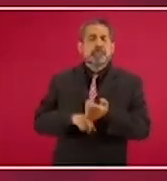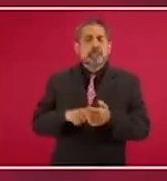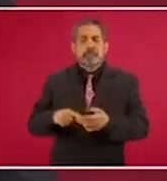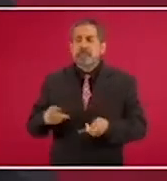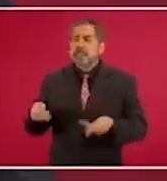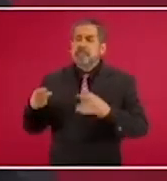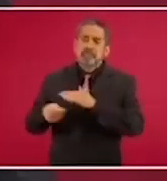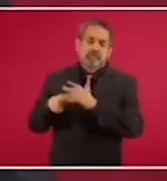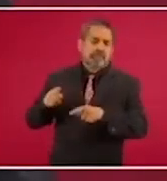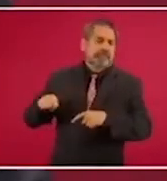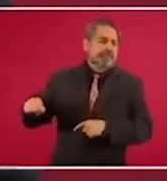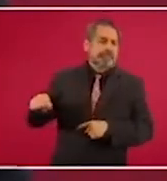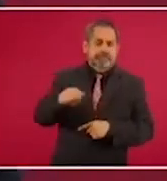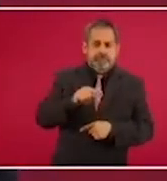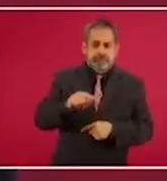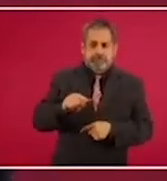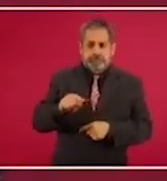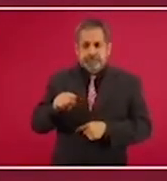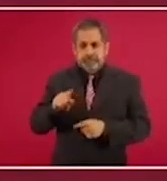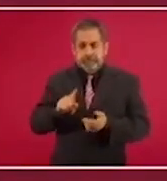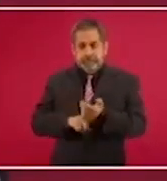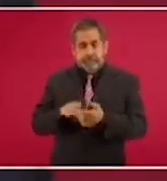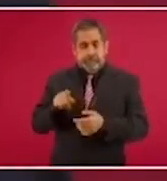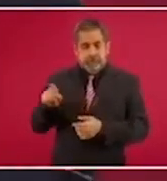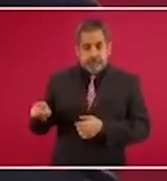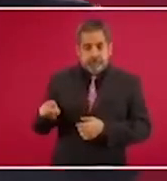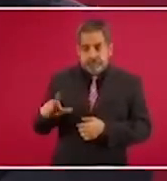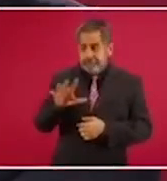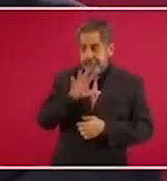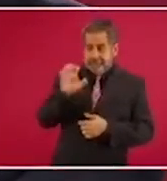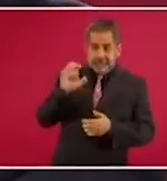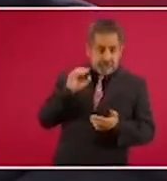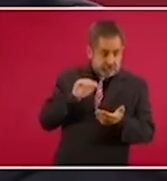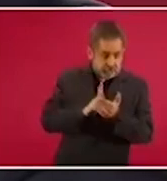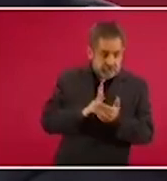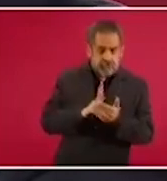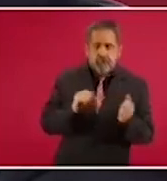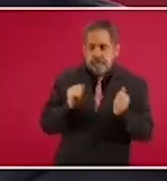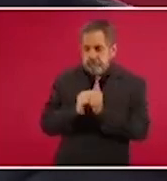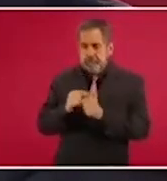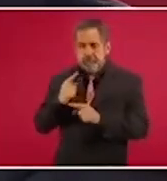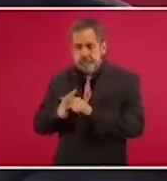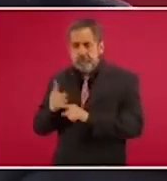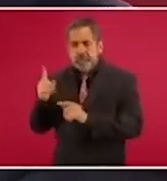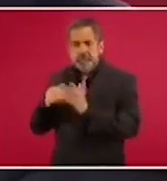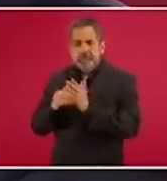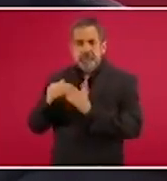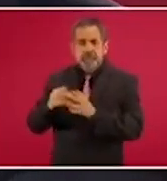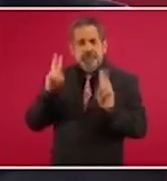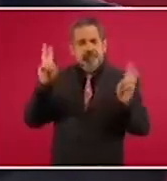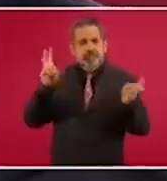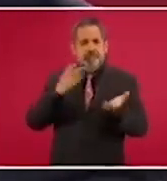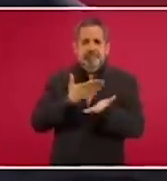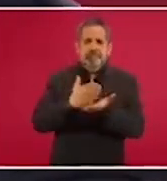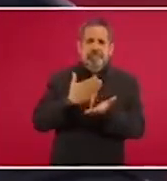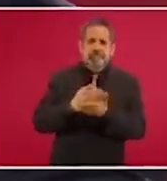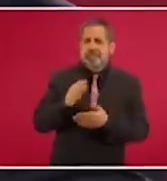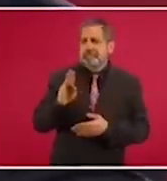informal, 500 mil que ya están programados en las tandas para el bienestar